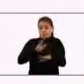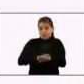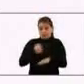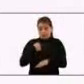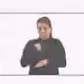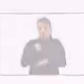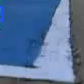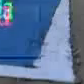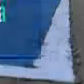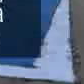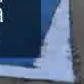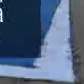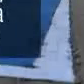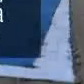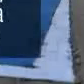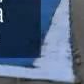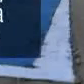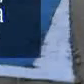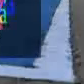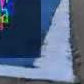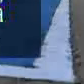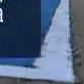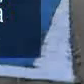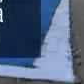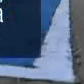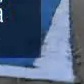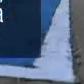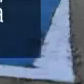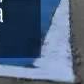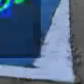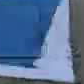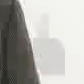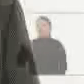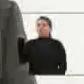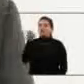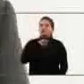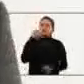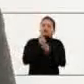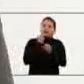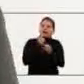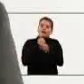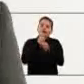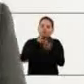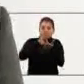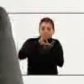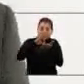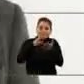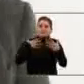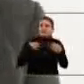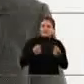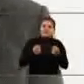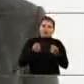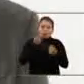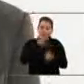nuestro compromiso. Salud integral y calidad de vida. Estamos entre todos construyendo el Sistema